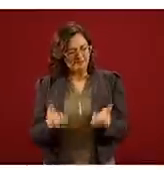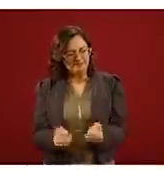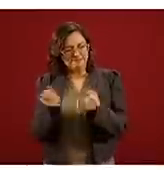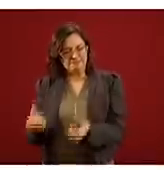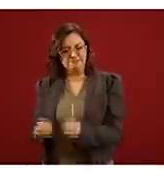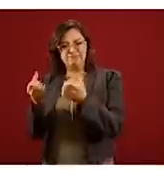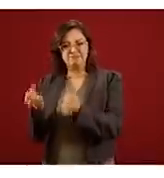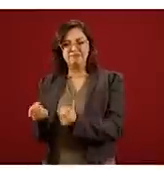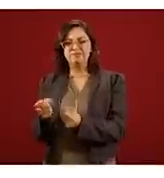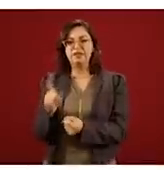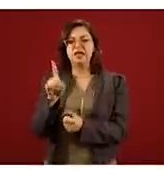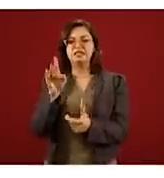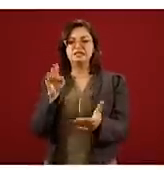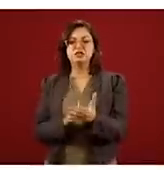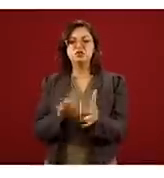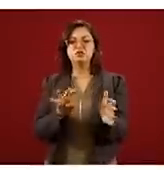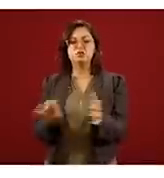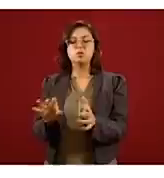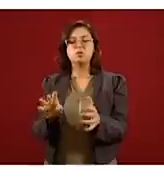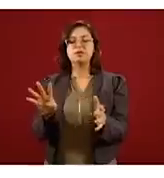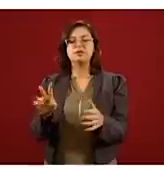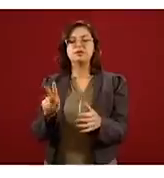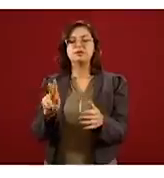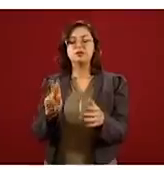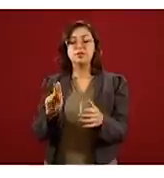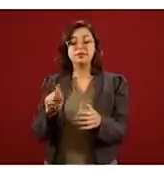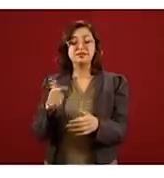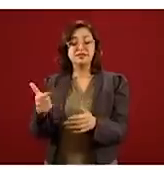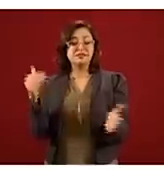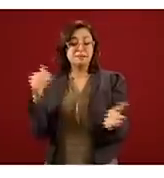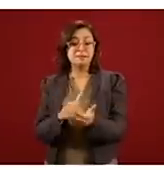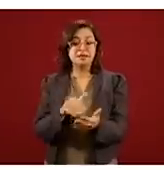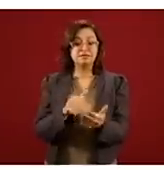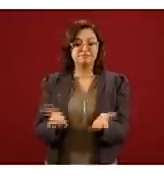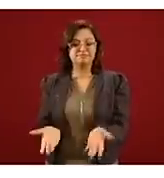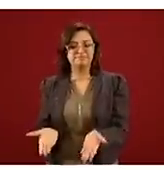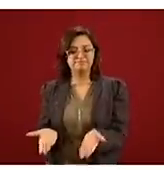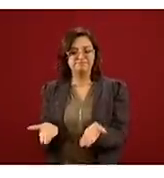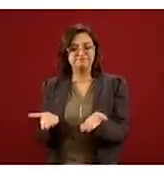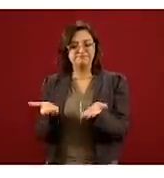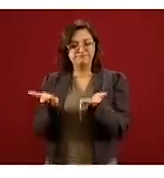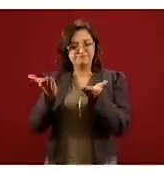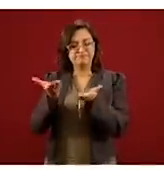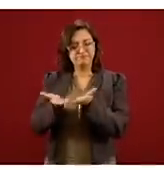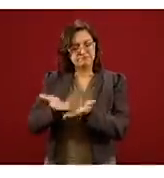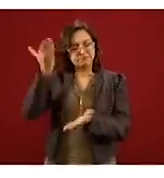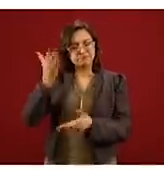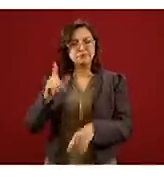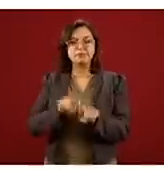197.000 barriles, lo que permitió mantener la producción y este incremento que se observa